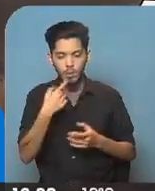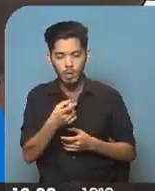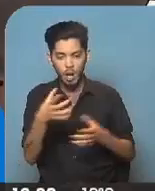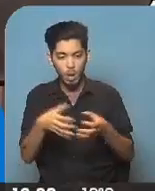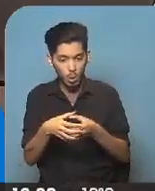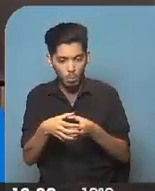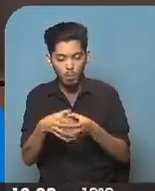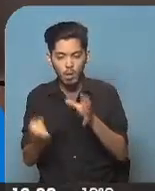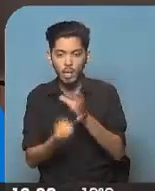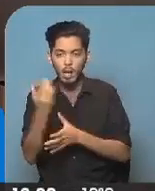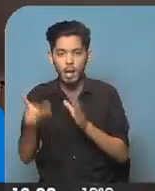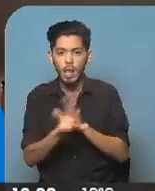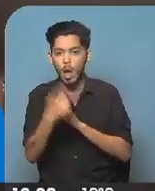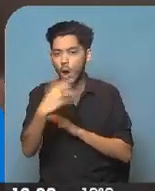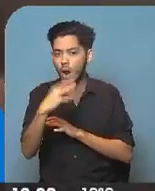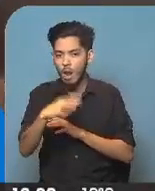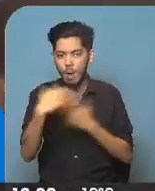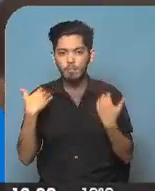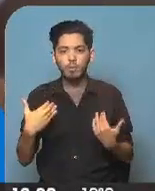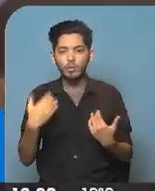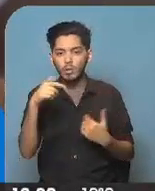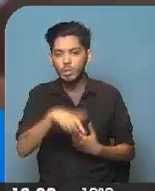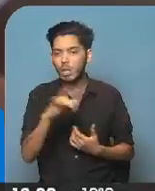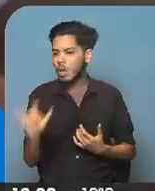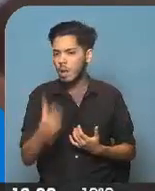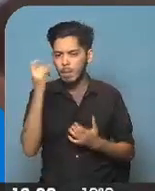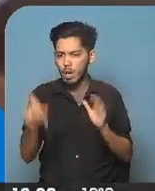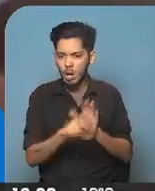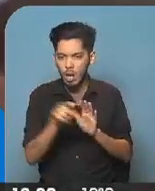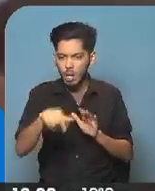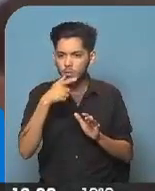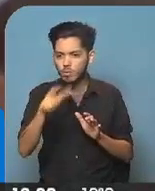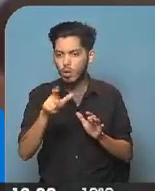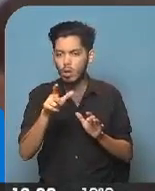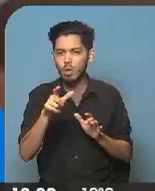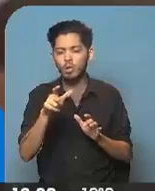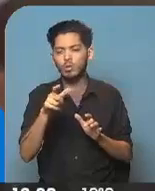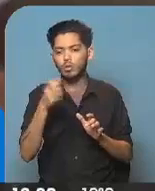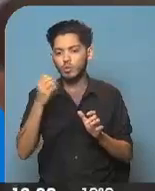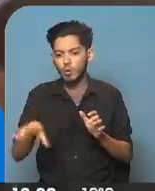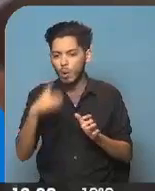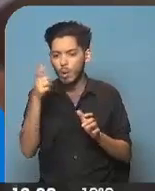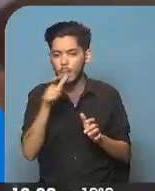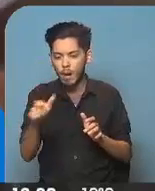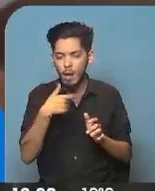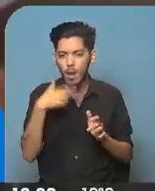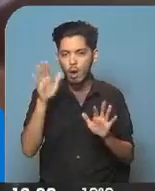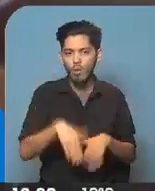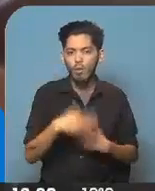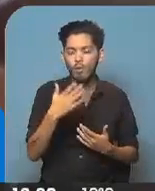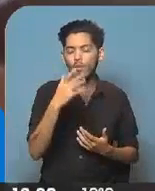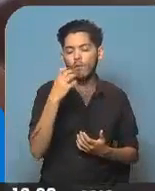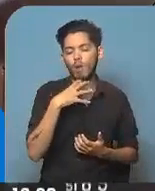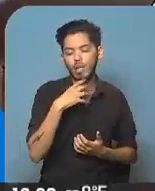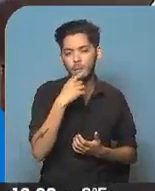que han armado la única ley posible y la mejor ley acá no sobra una palabra me falta una palabra que lo diga la diputada camaño no es